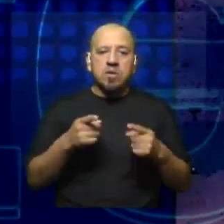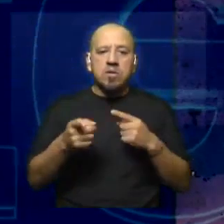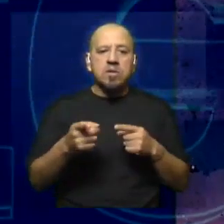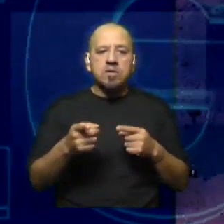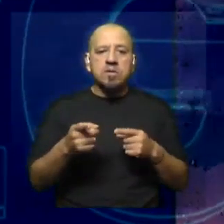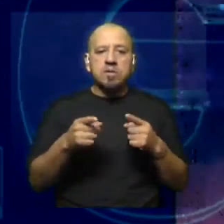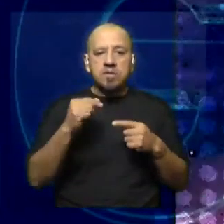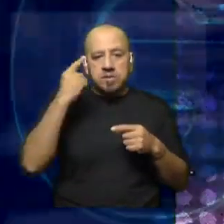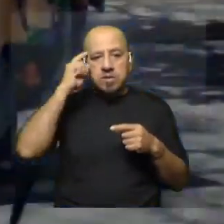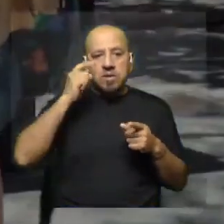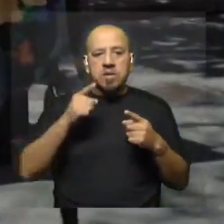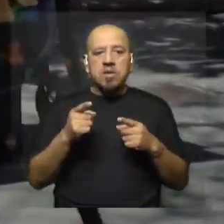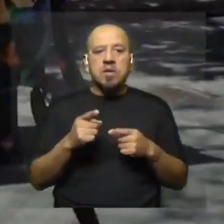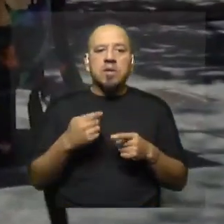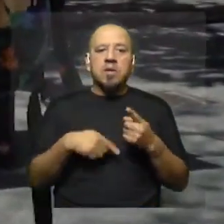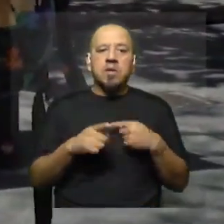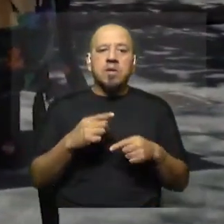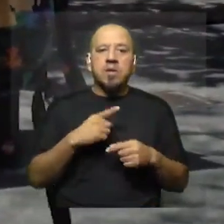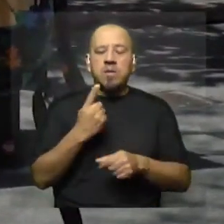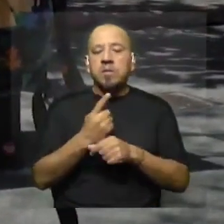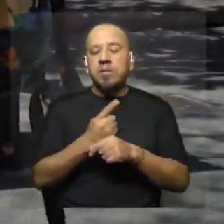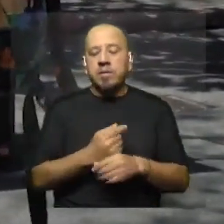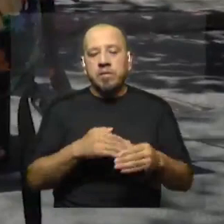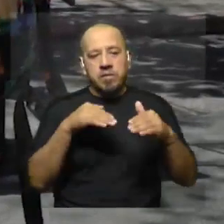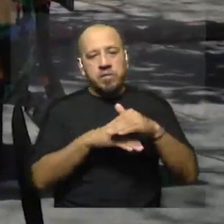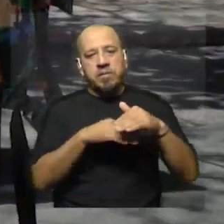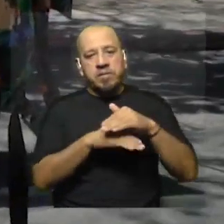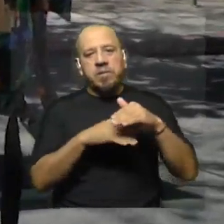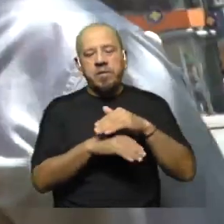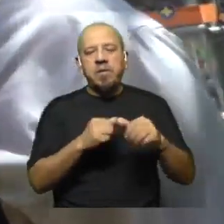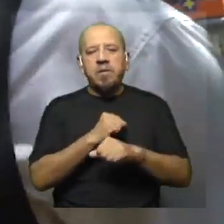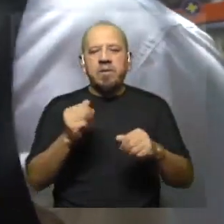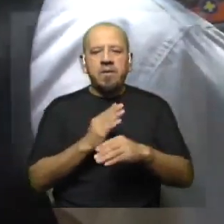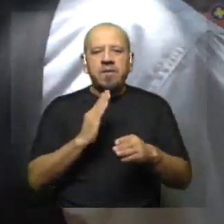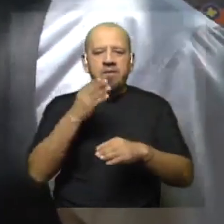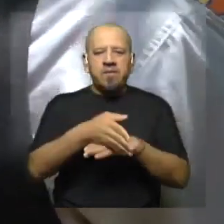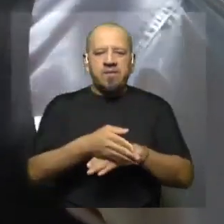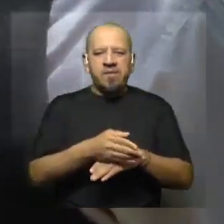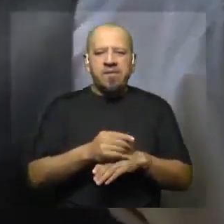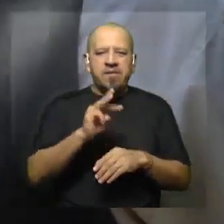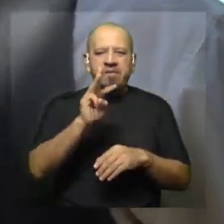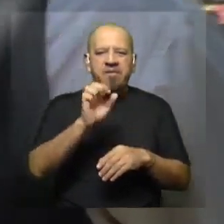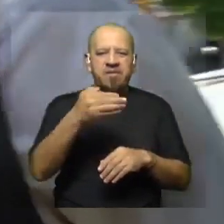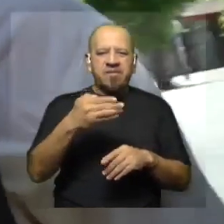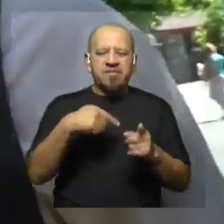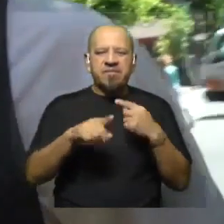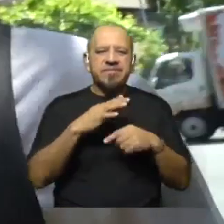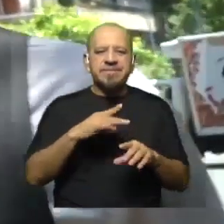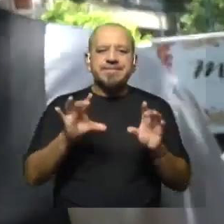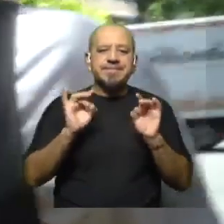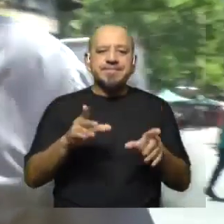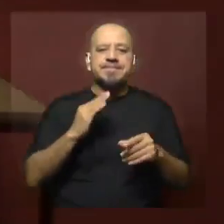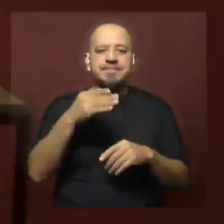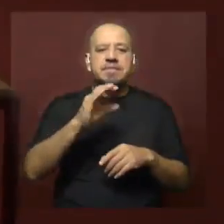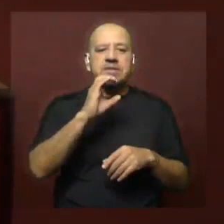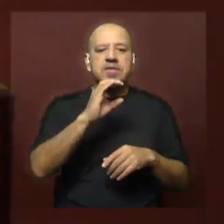misión, por decirlo de alguna forma. Entonces, lo primero fue el archivo, que hoy ya se puede acceder a él mediante el sitio web. Antes era yendo solo a la sede del